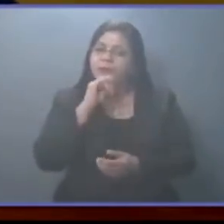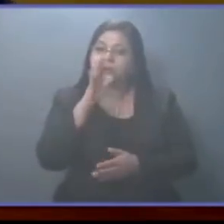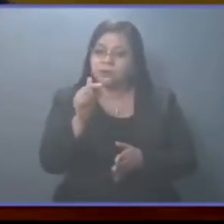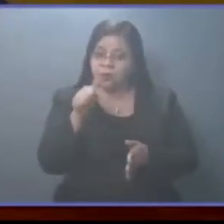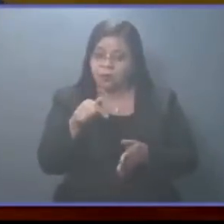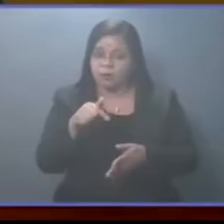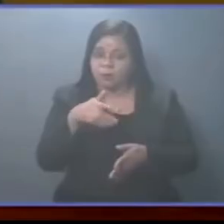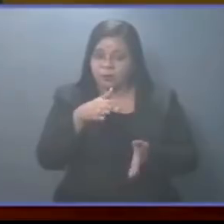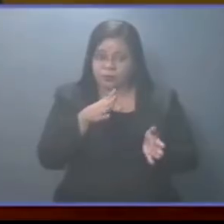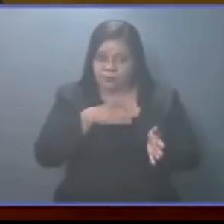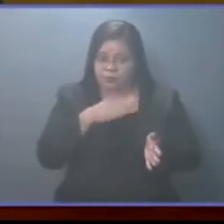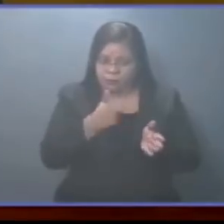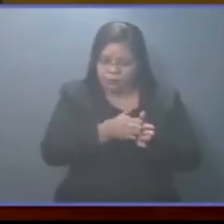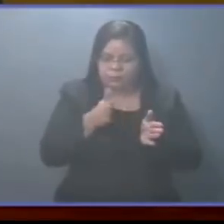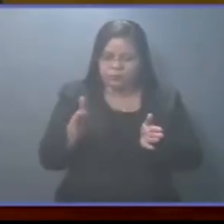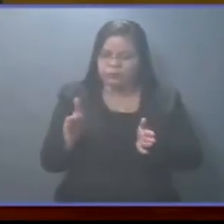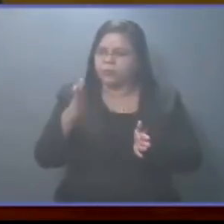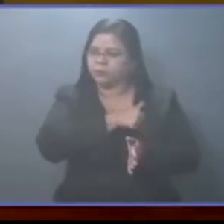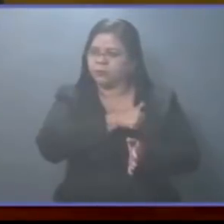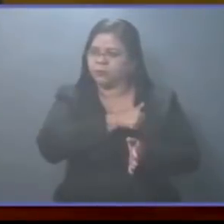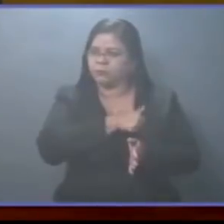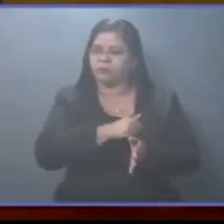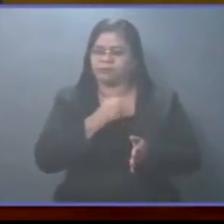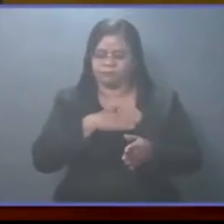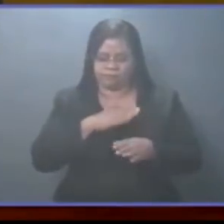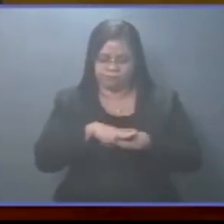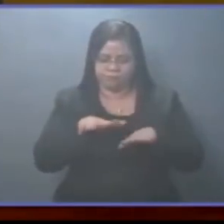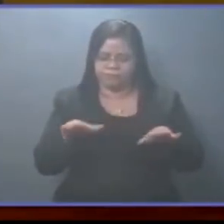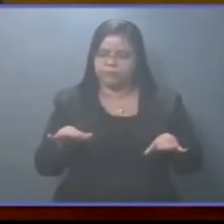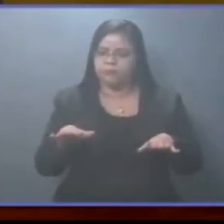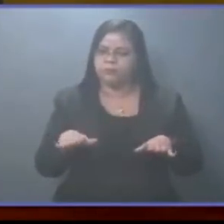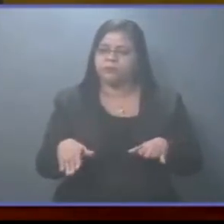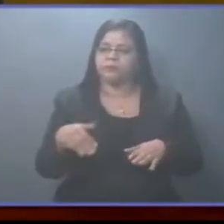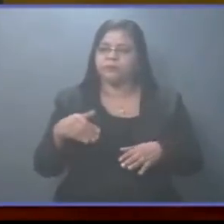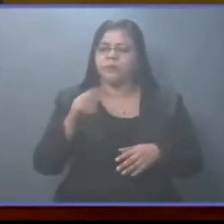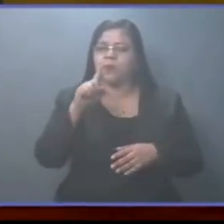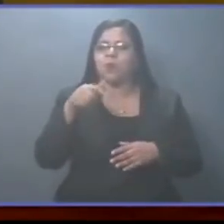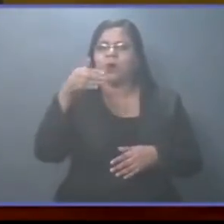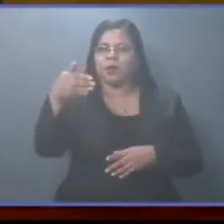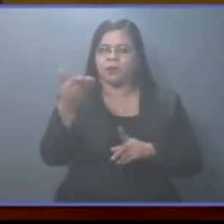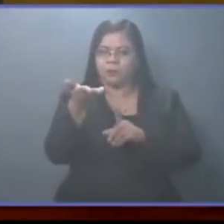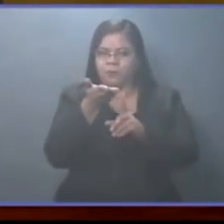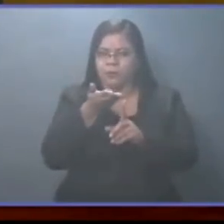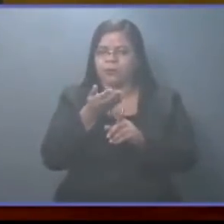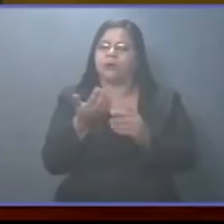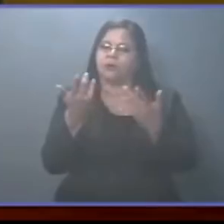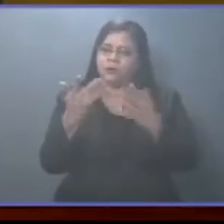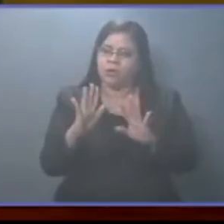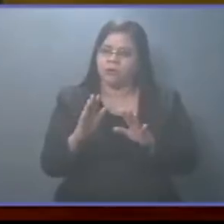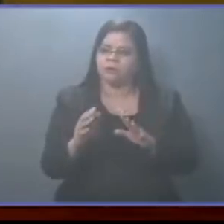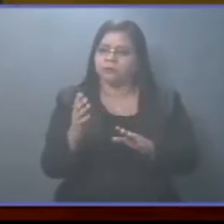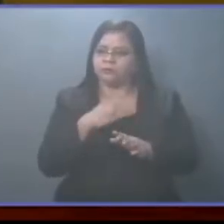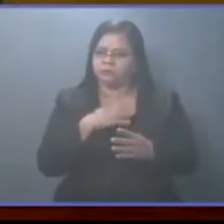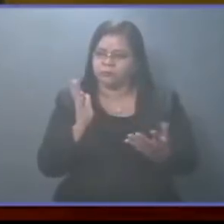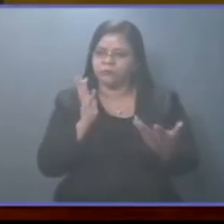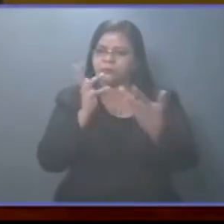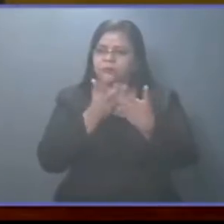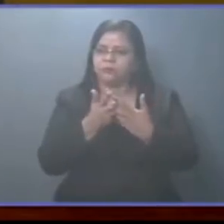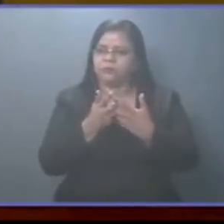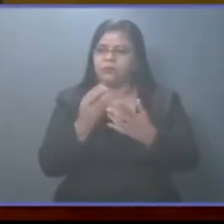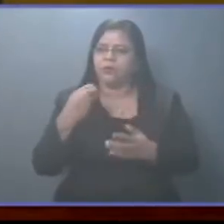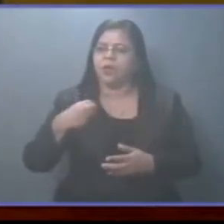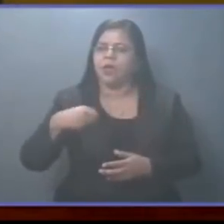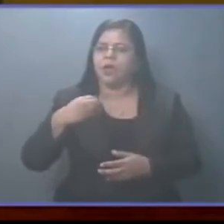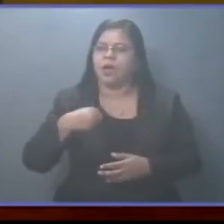legislatura en la cual me ha tocado culminar el año y medio que es el complemento al doctor norman quijano